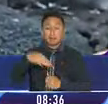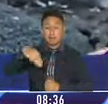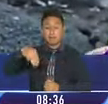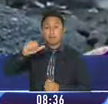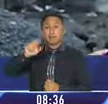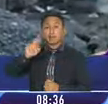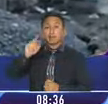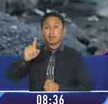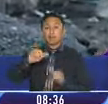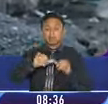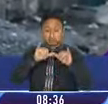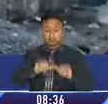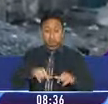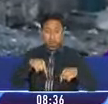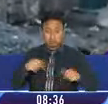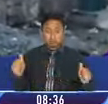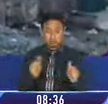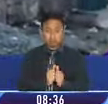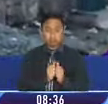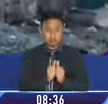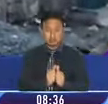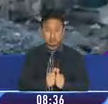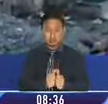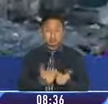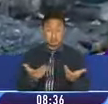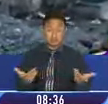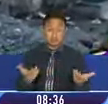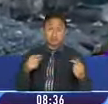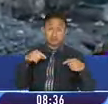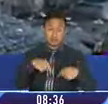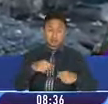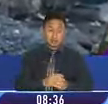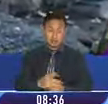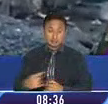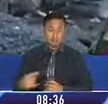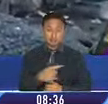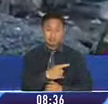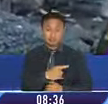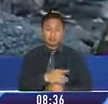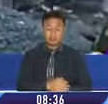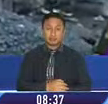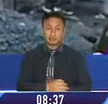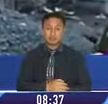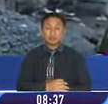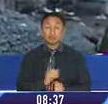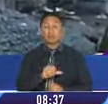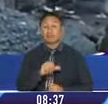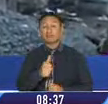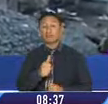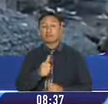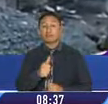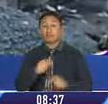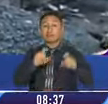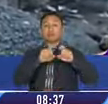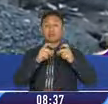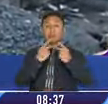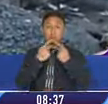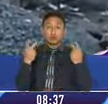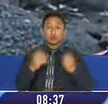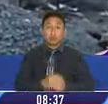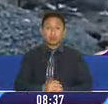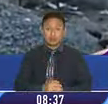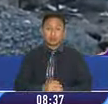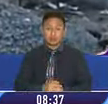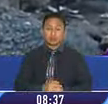permanecido aquí el resguardo. De hecho, también hemos golpeado puertas de entidades públicas e instituciones. Pero ¿quién ha